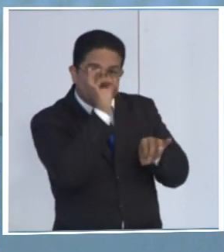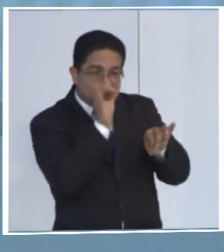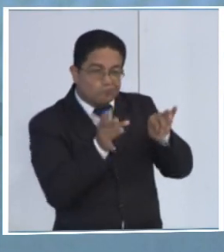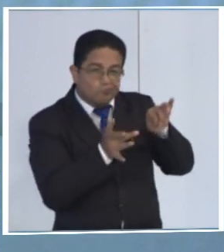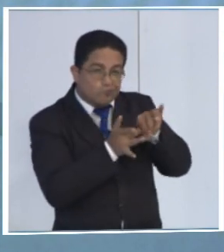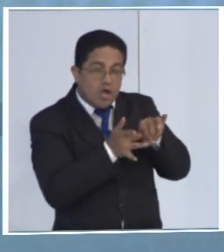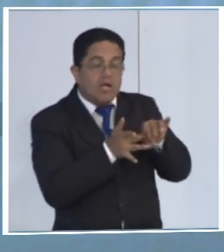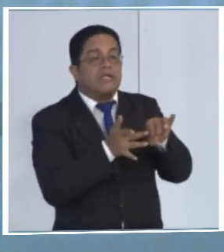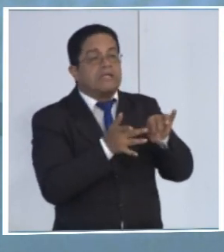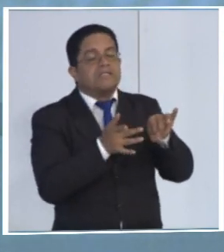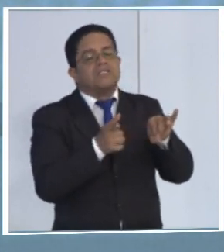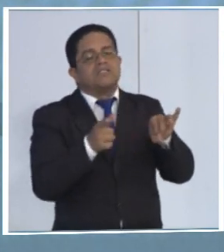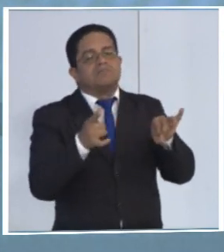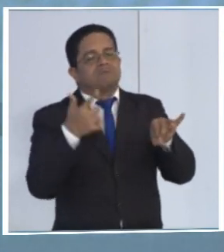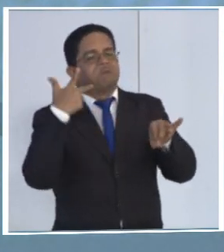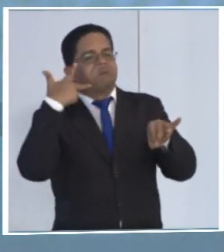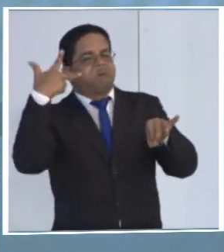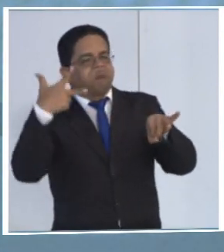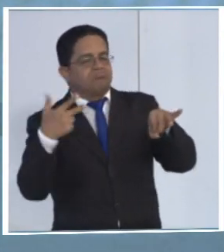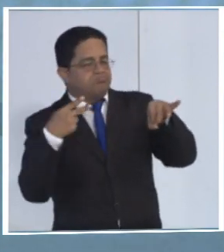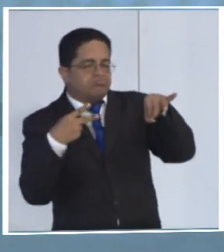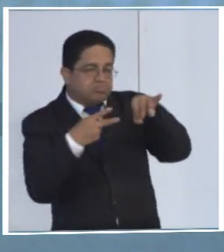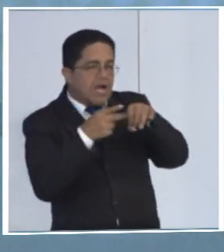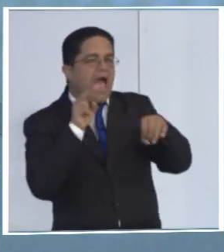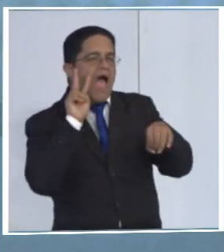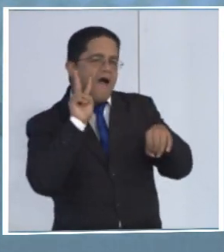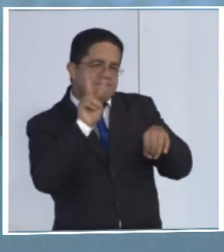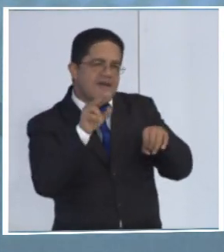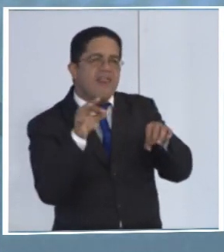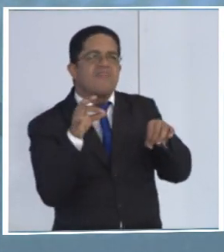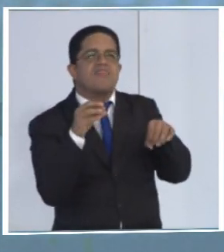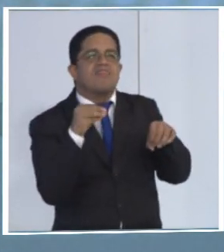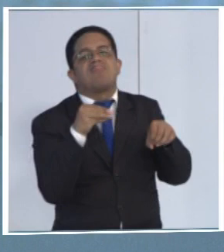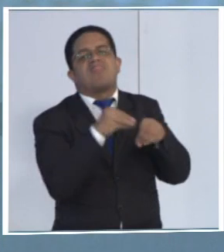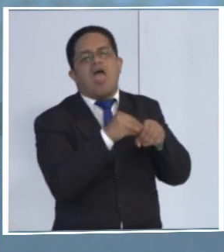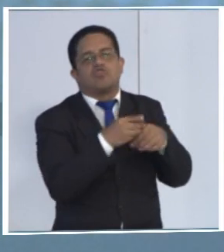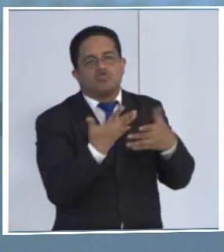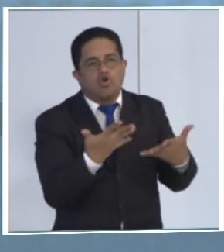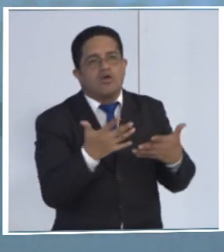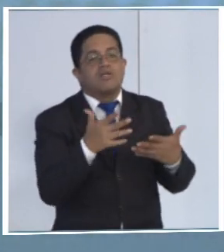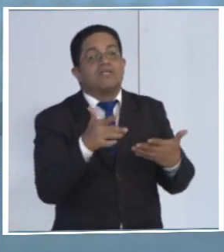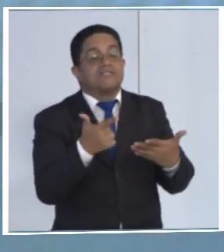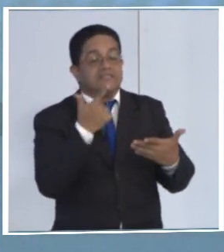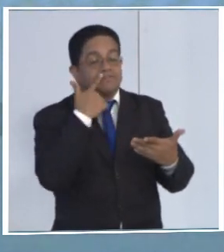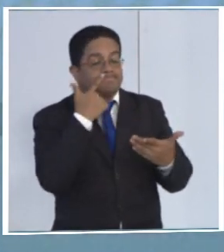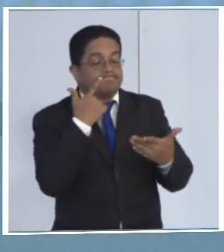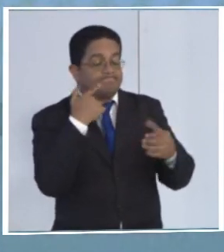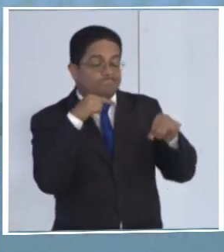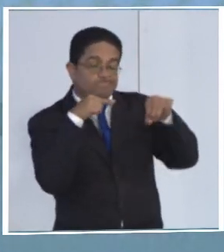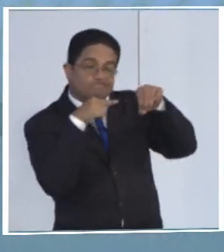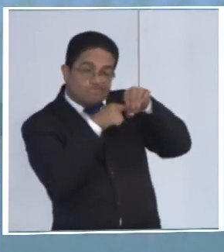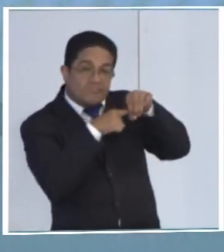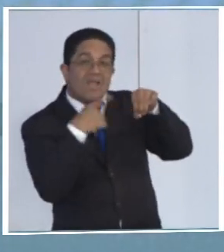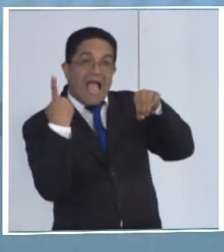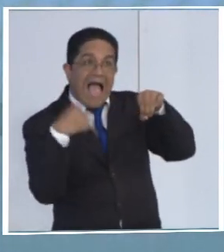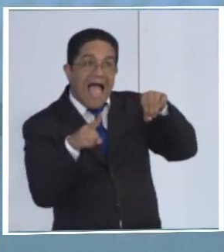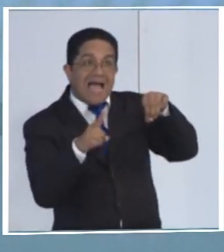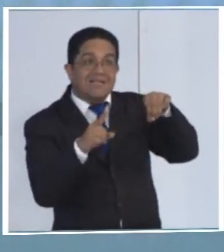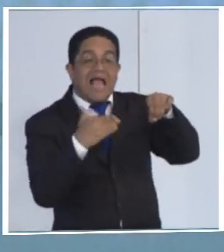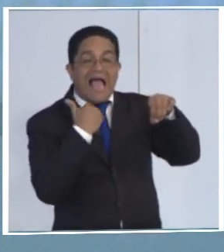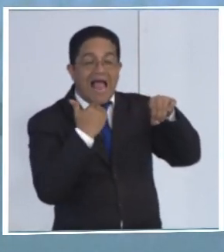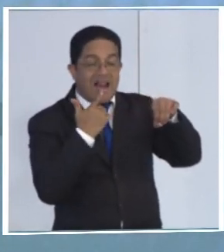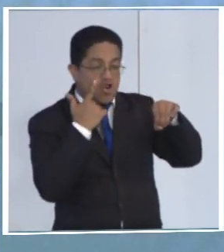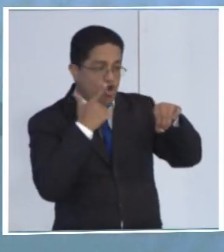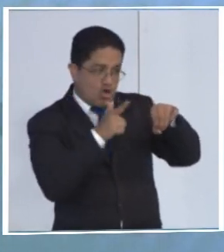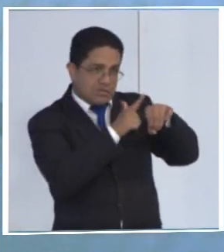una anoscopia en la que podamos ver el interior del canal anal y cuál es el orificio interno, porque así como tiene este orificio en la piel que el